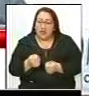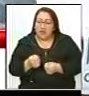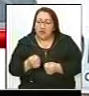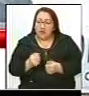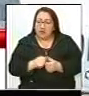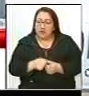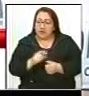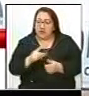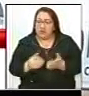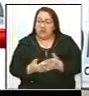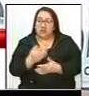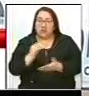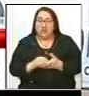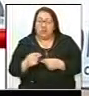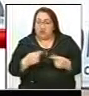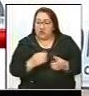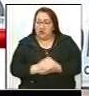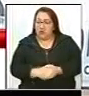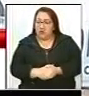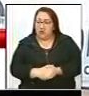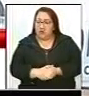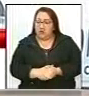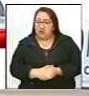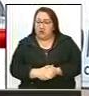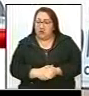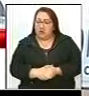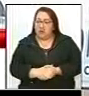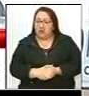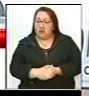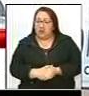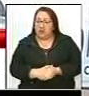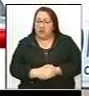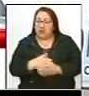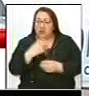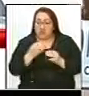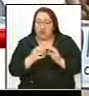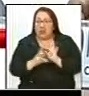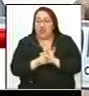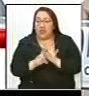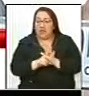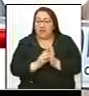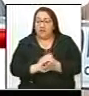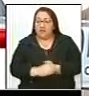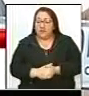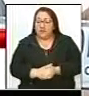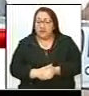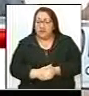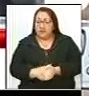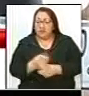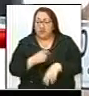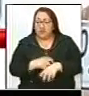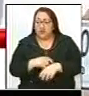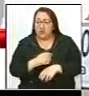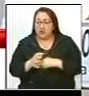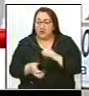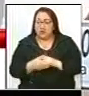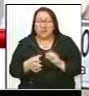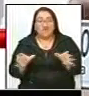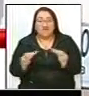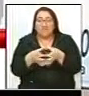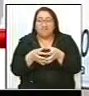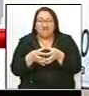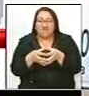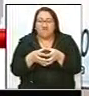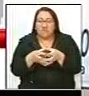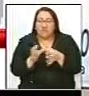licitar esto de nuevo o mandar un concurso, quizás sea la legalmente ajustada al convenio. Pero el convenio es tan cerrado que no nos